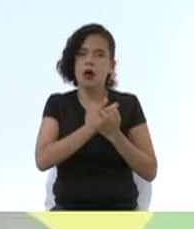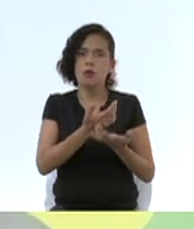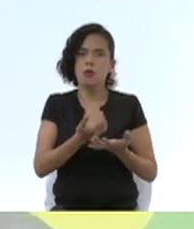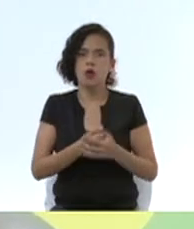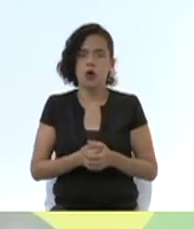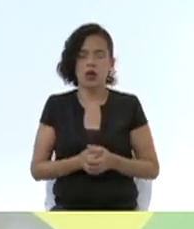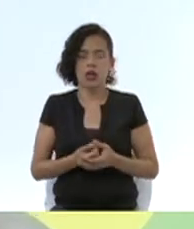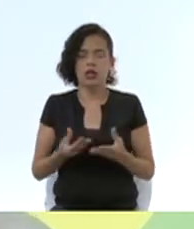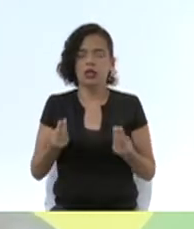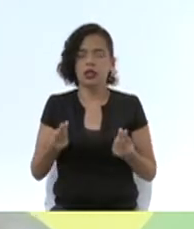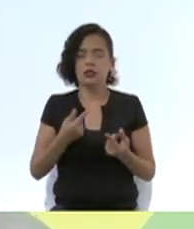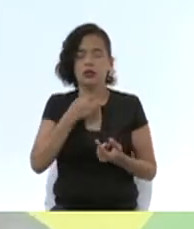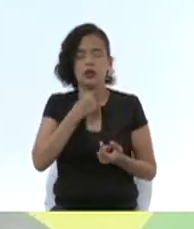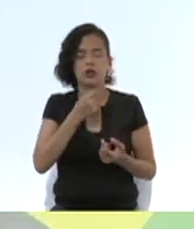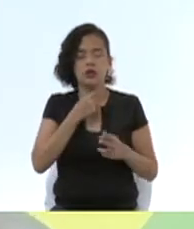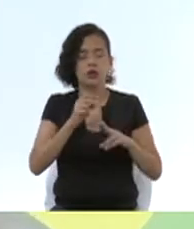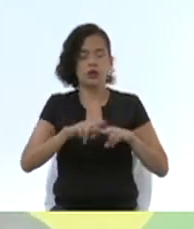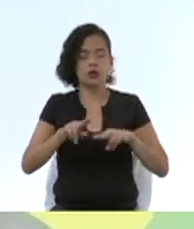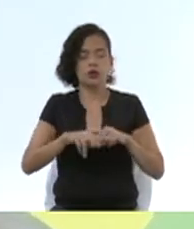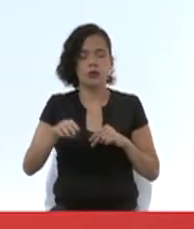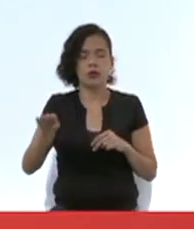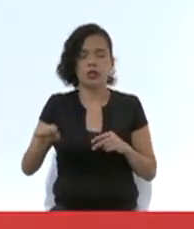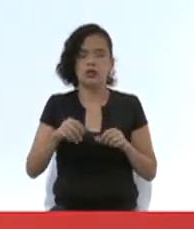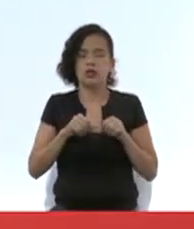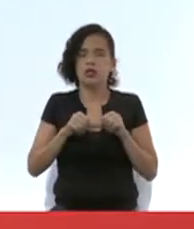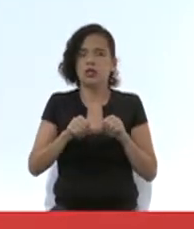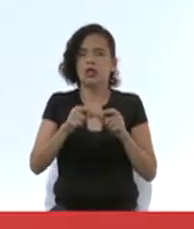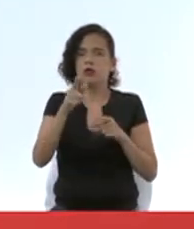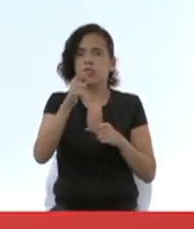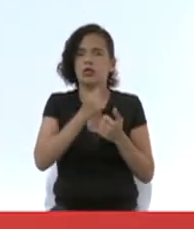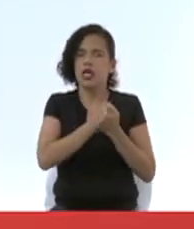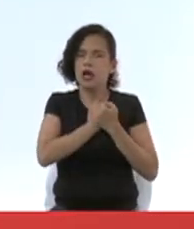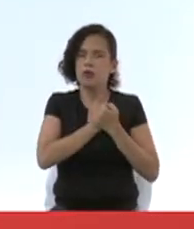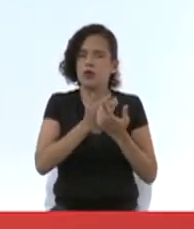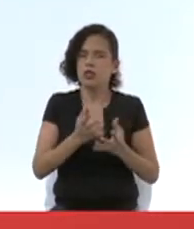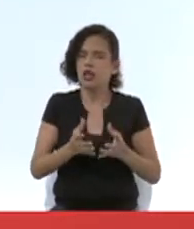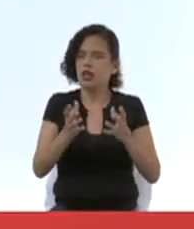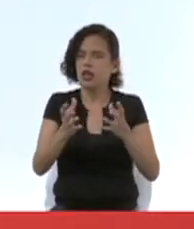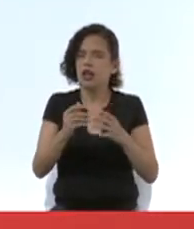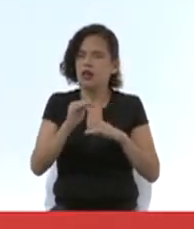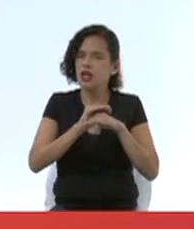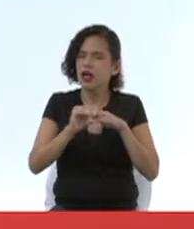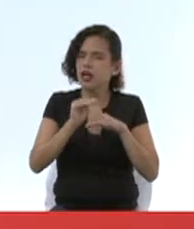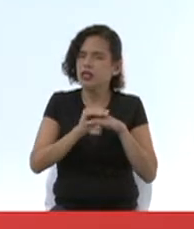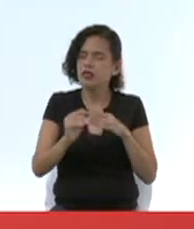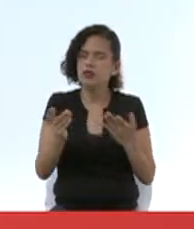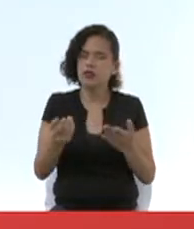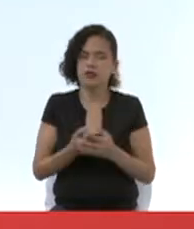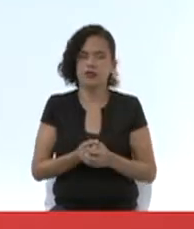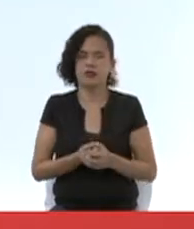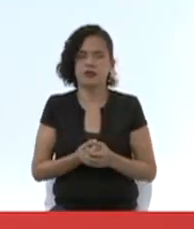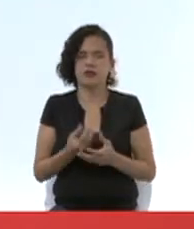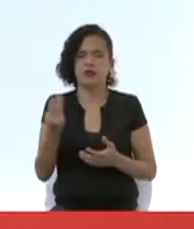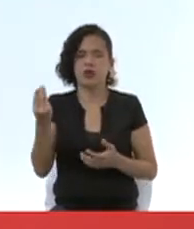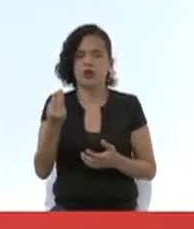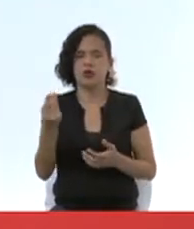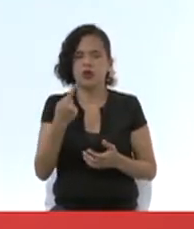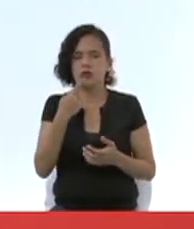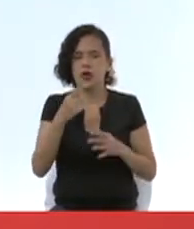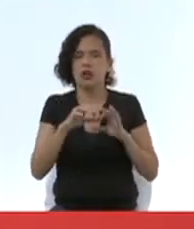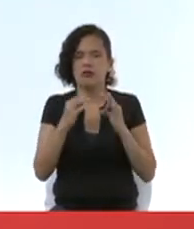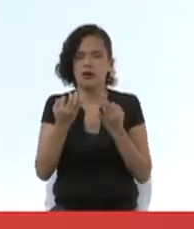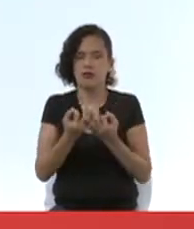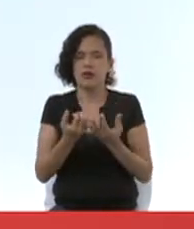afectividad que tanto necesitan nuestros más pequeños. Y continuamos con eso de amor, de dar presentes, de dar cariño. Como le dimos a la familia completa